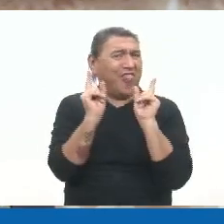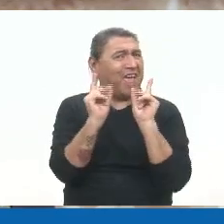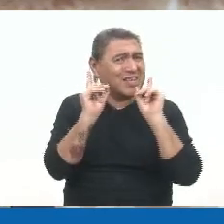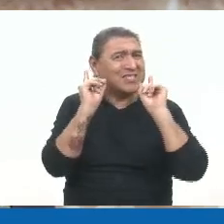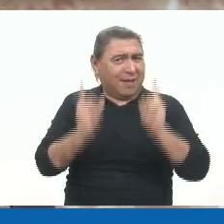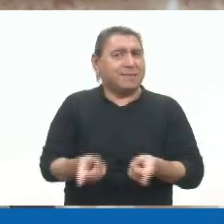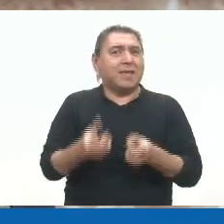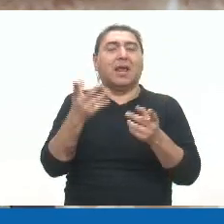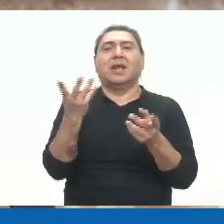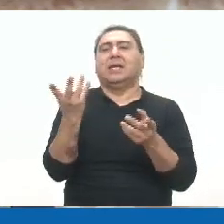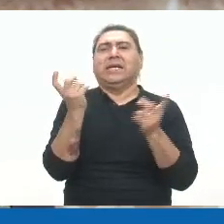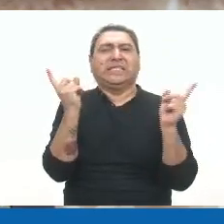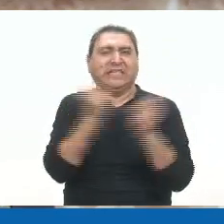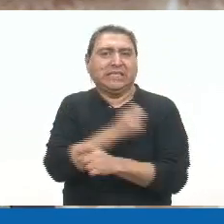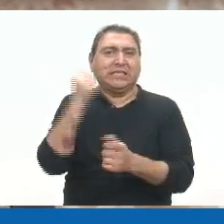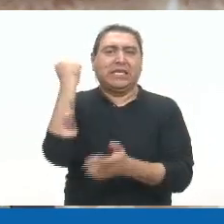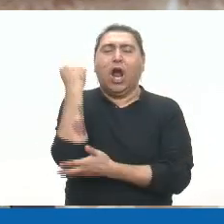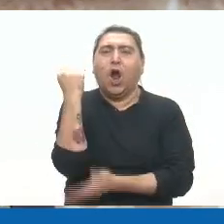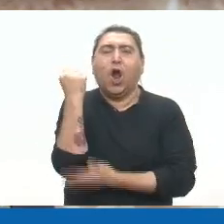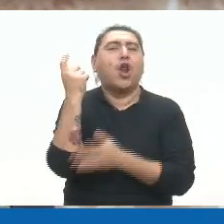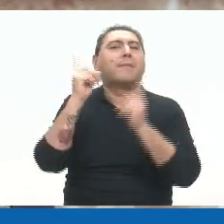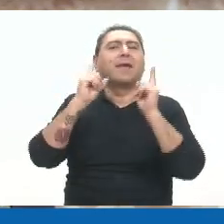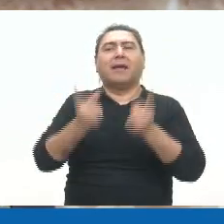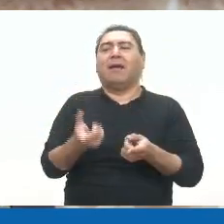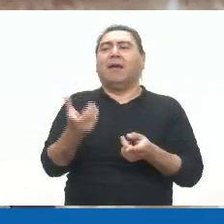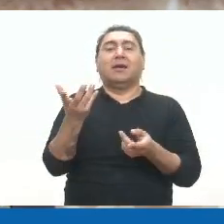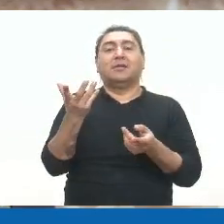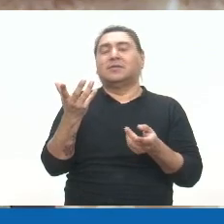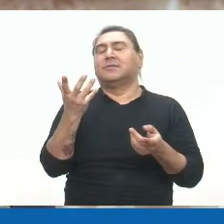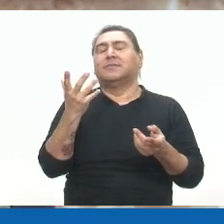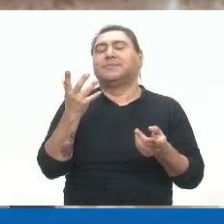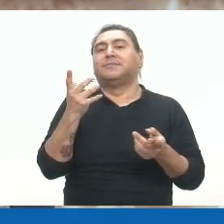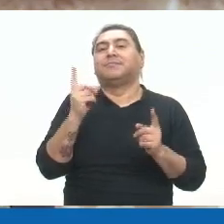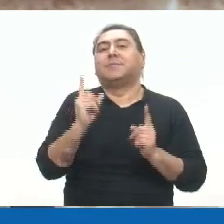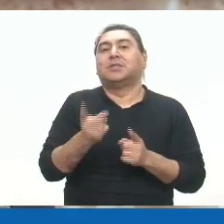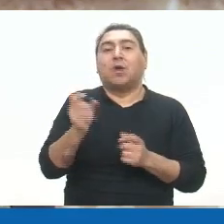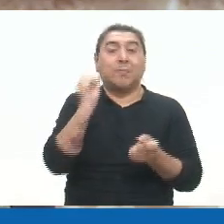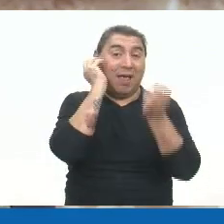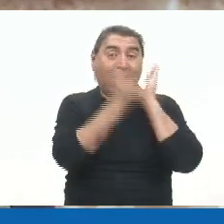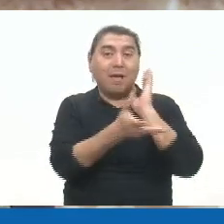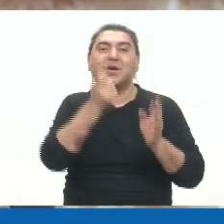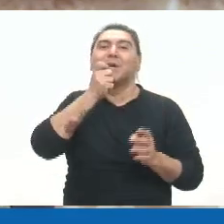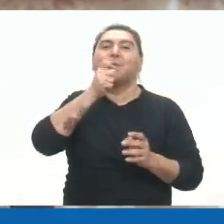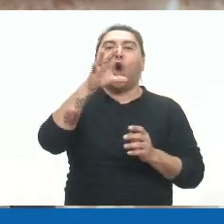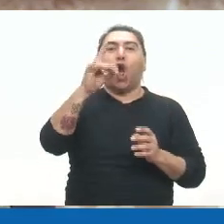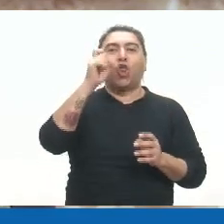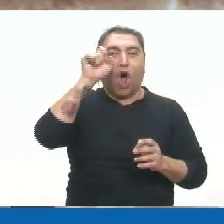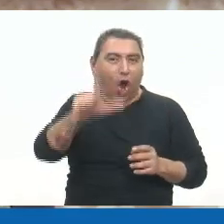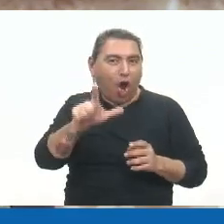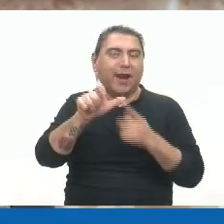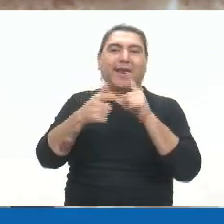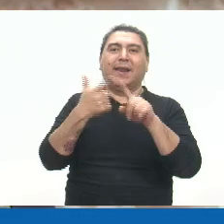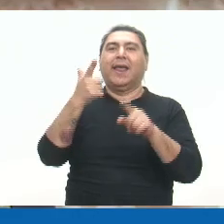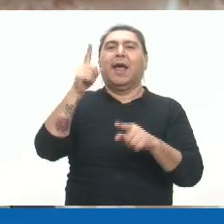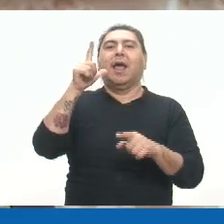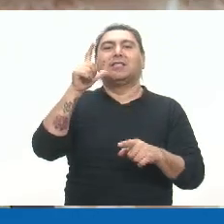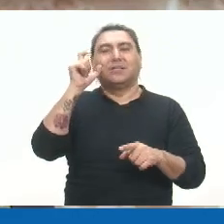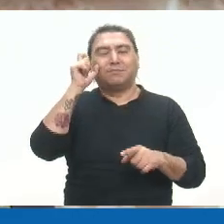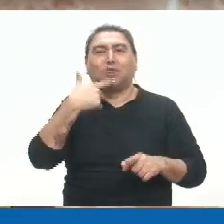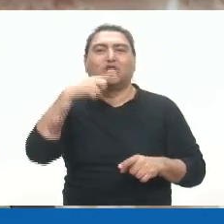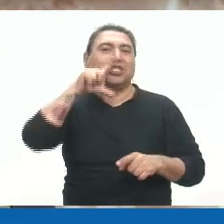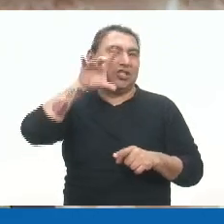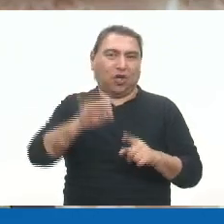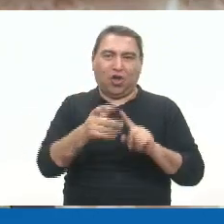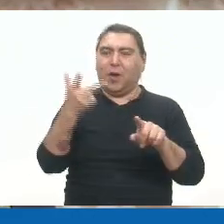a la difícil crisis económica que nos lleva Javier Miley figuras como María odonel Lali Expósito sol